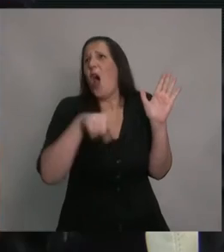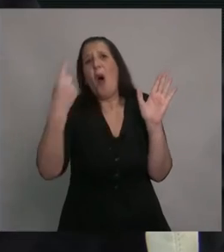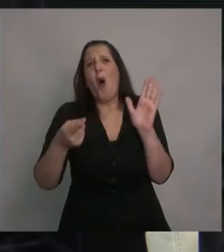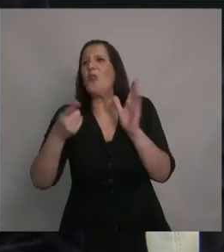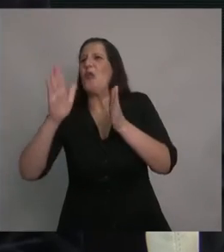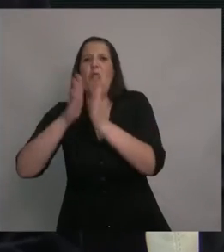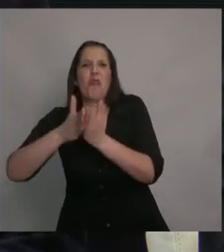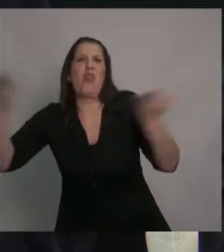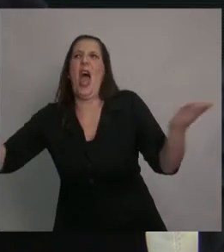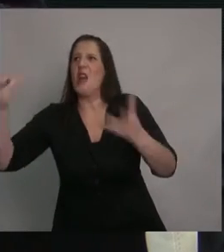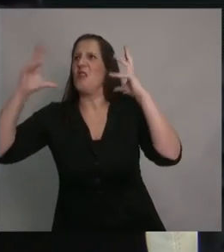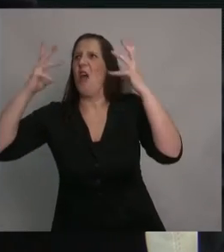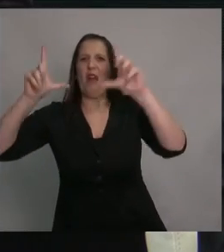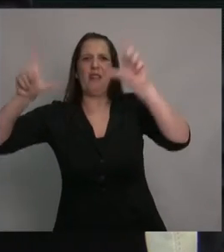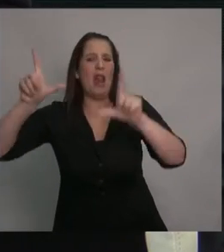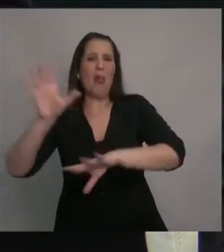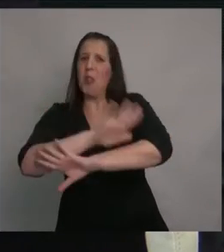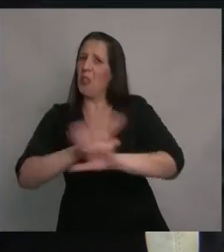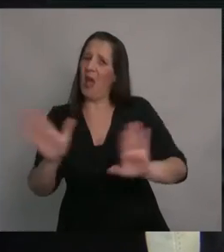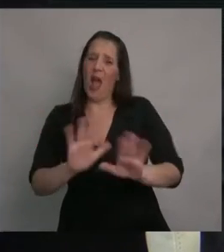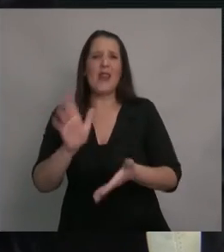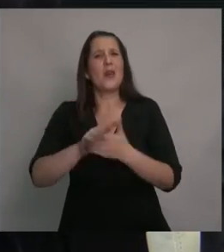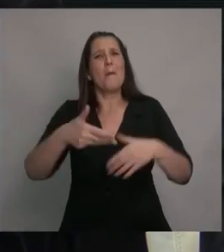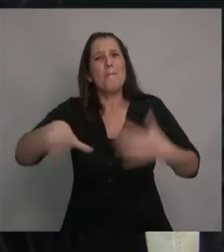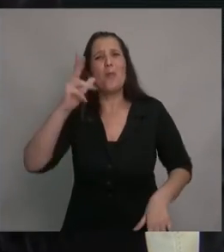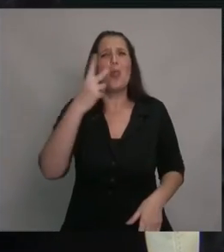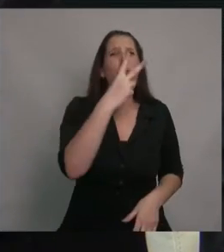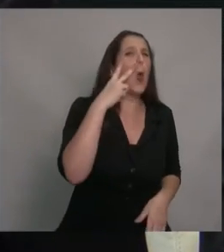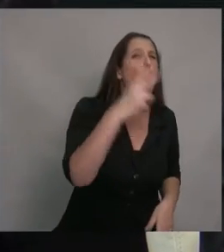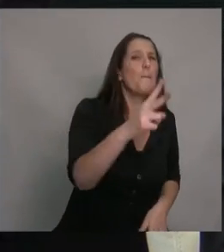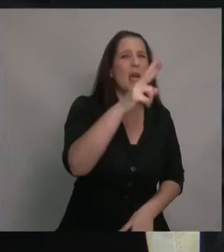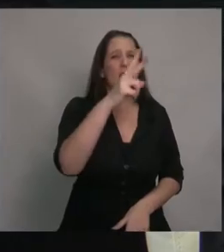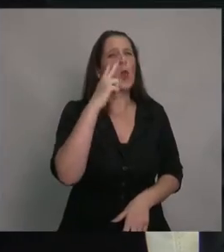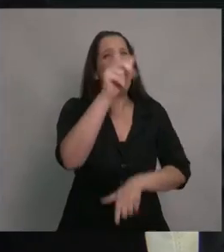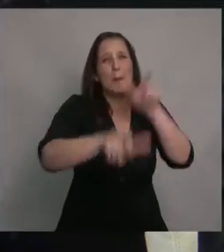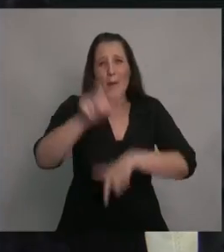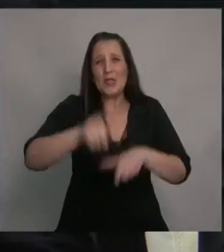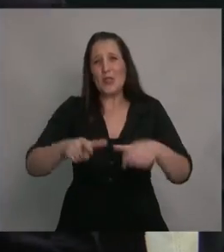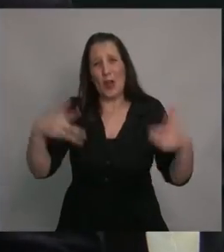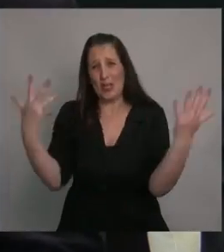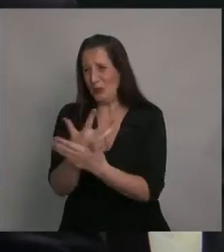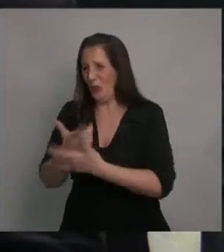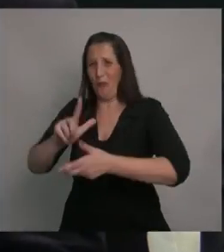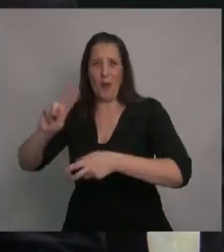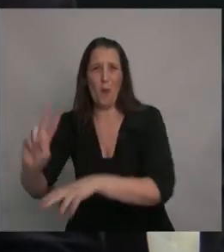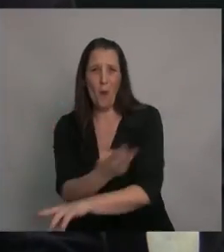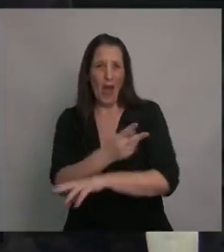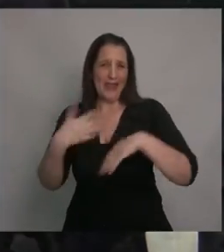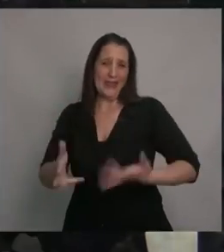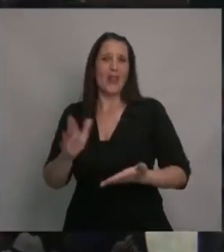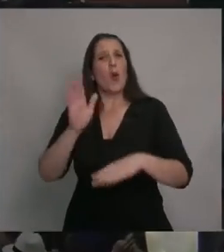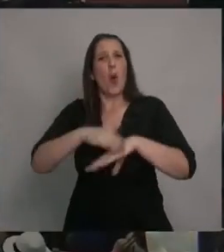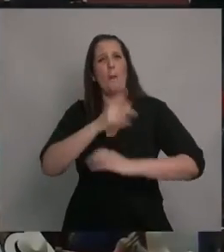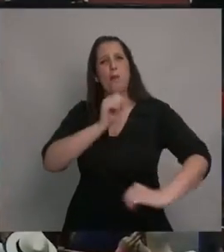grandes medios de prensa, de las más de 2.000 víctimas que ha costado el terrorismo contra Cuba, nuestro país.